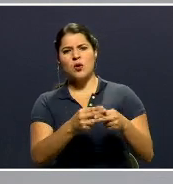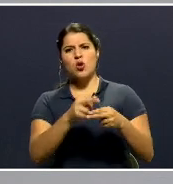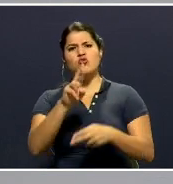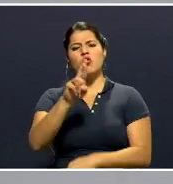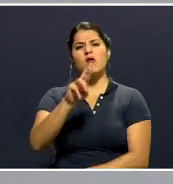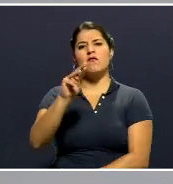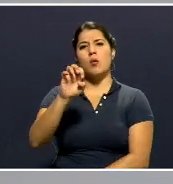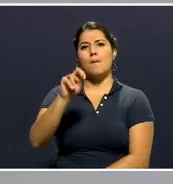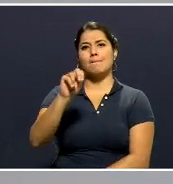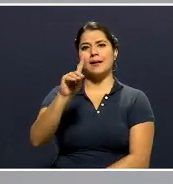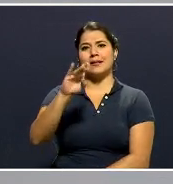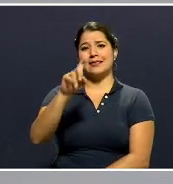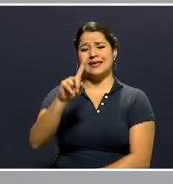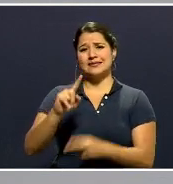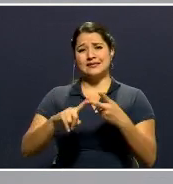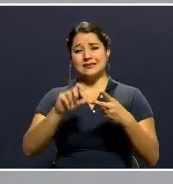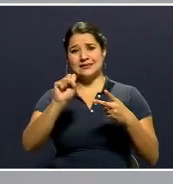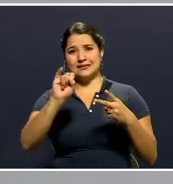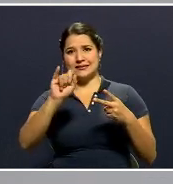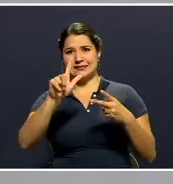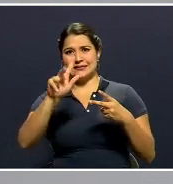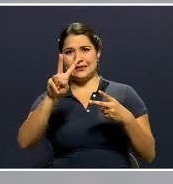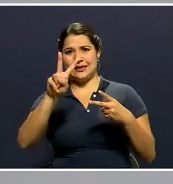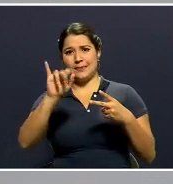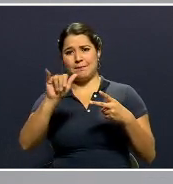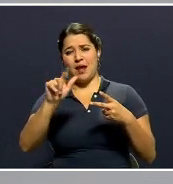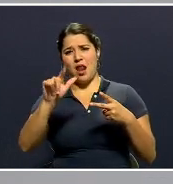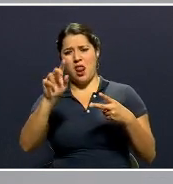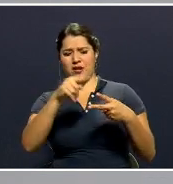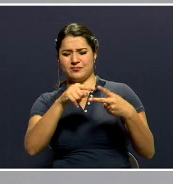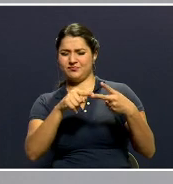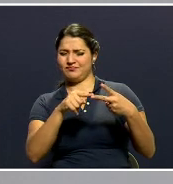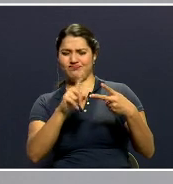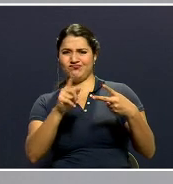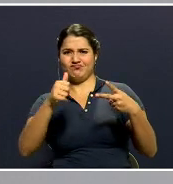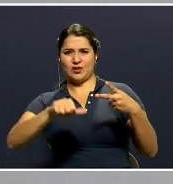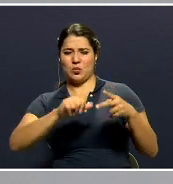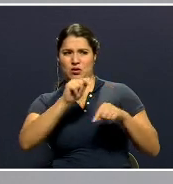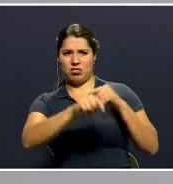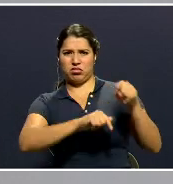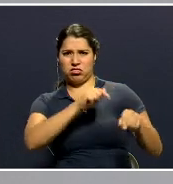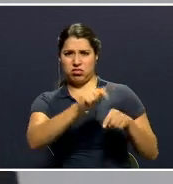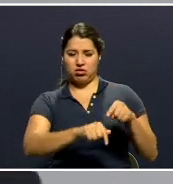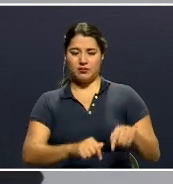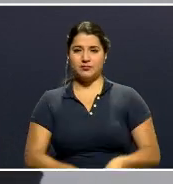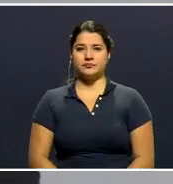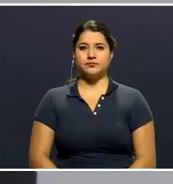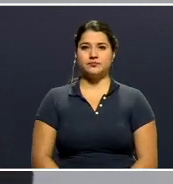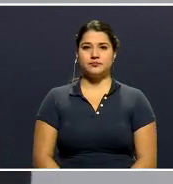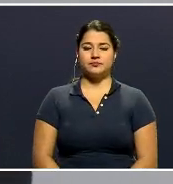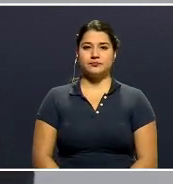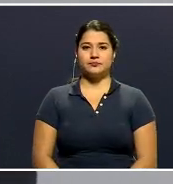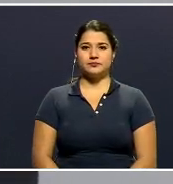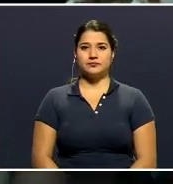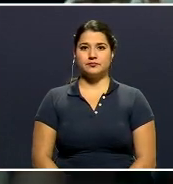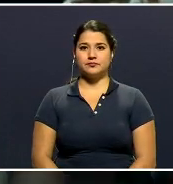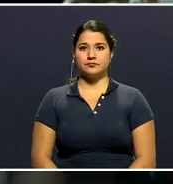Silvia Lara en el equipo que reforzará la relación entre la Casa Presidencial y el Congreso.